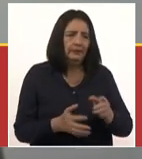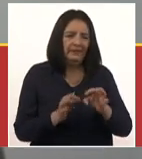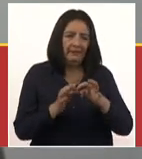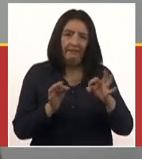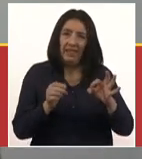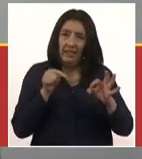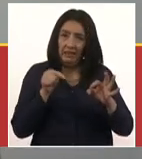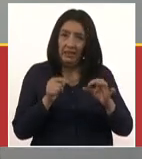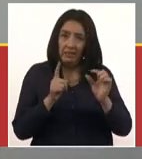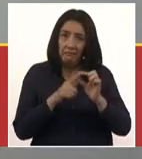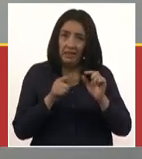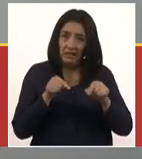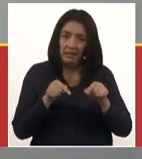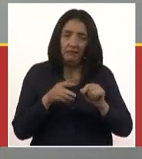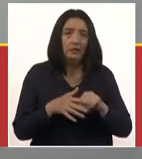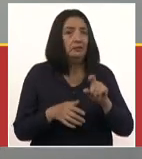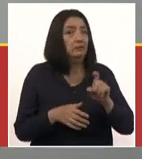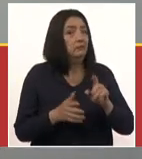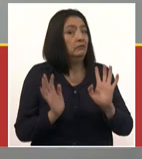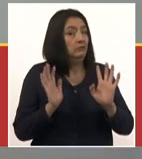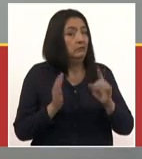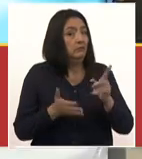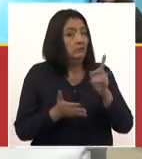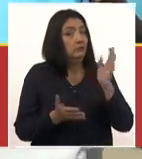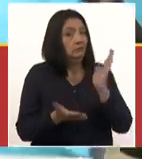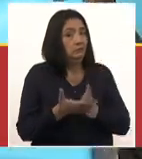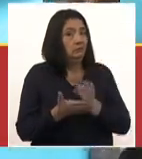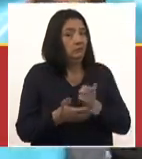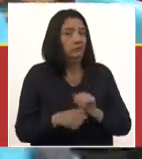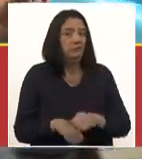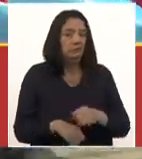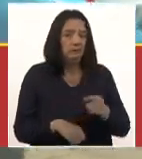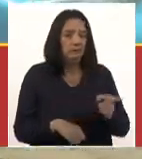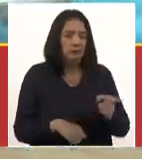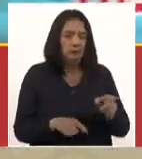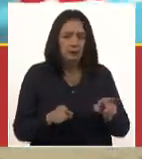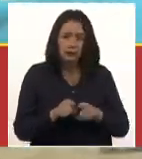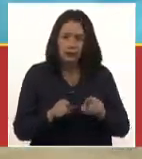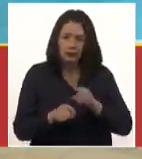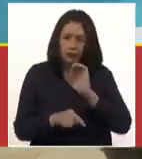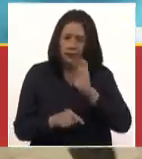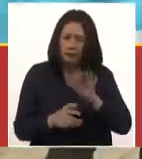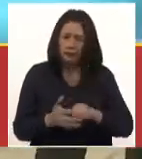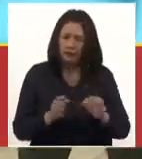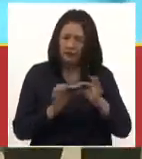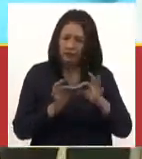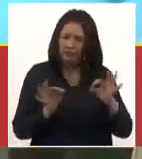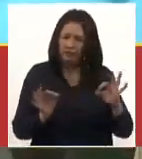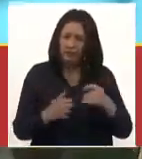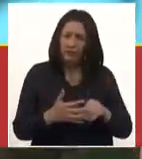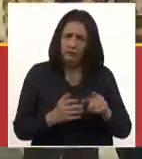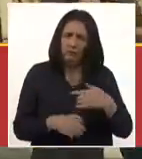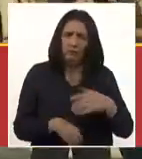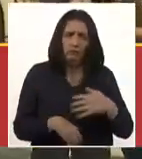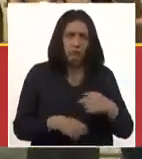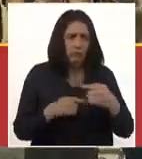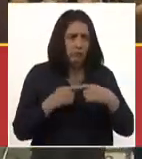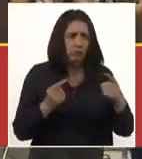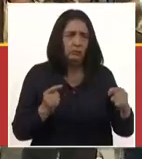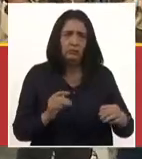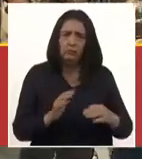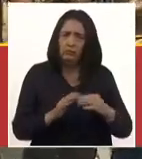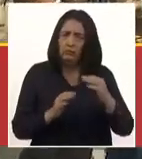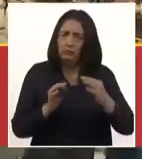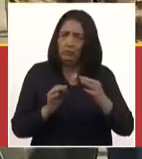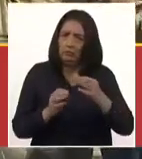frase misma, ¿no?, la que debe ser objeto de condena. La Negra dijo además que esta expresión amerita un pronunciamiento del Tribunal de